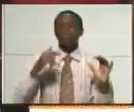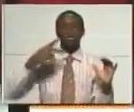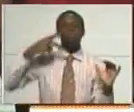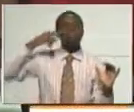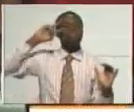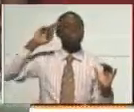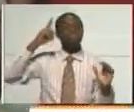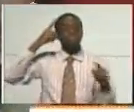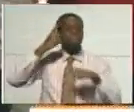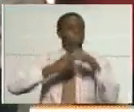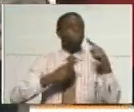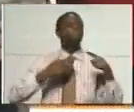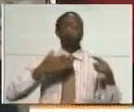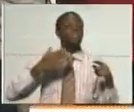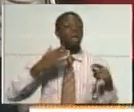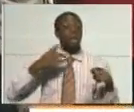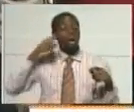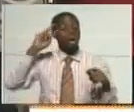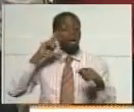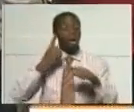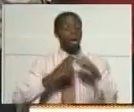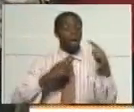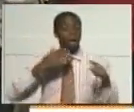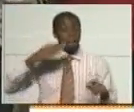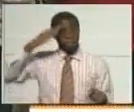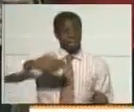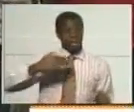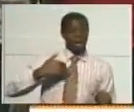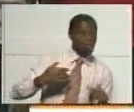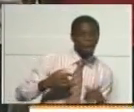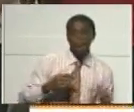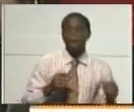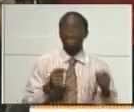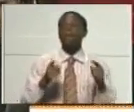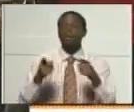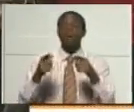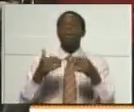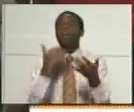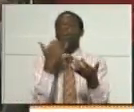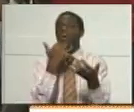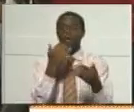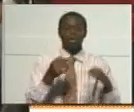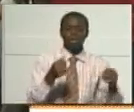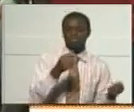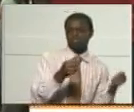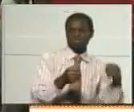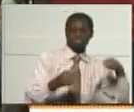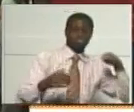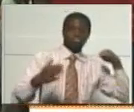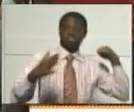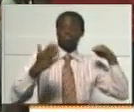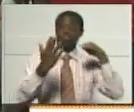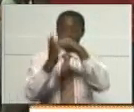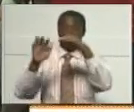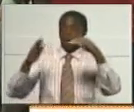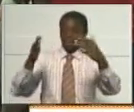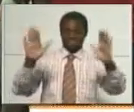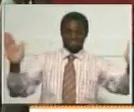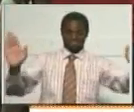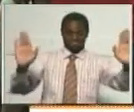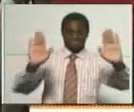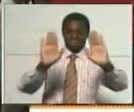paramilitares. Le estrellaron en la puerta un vehículo y lo incendiaron,